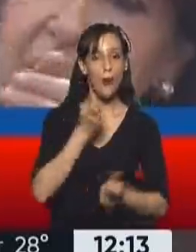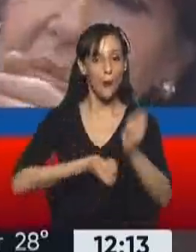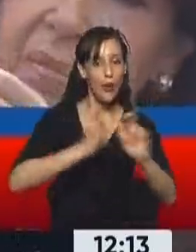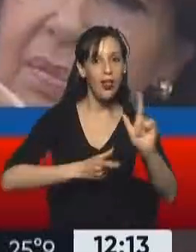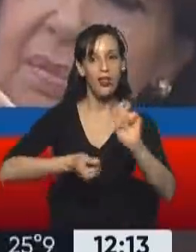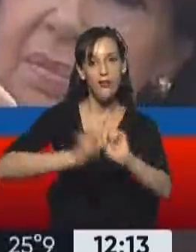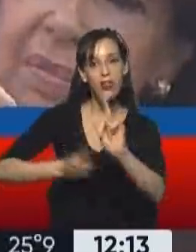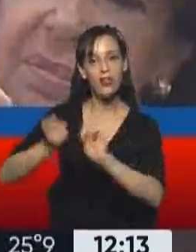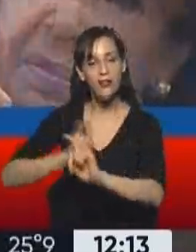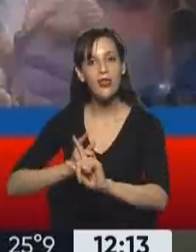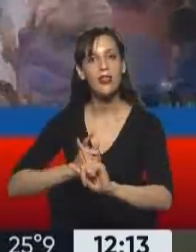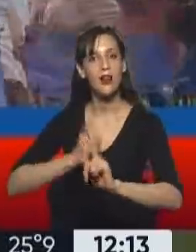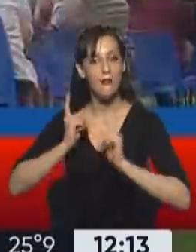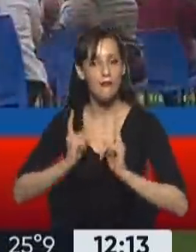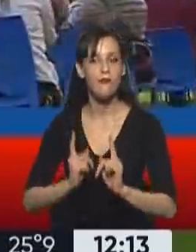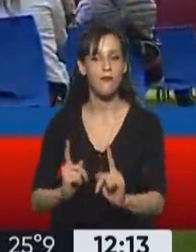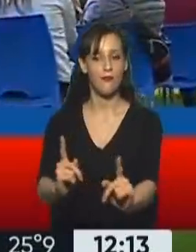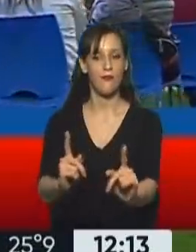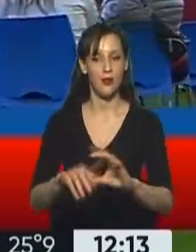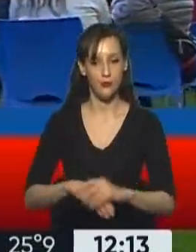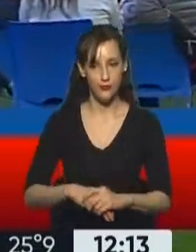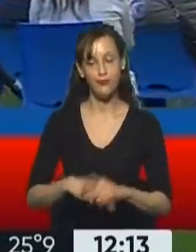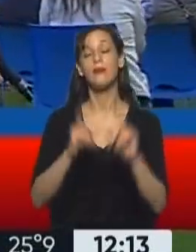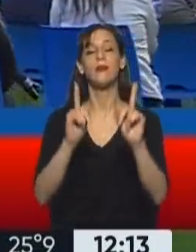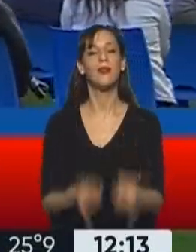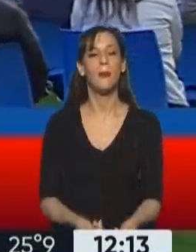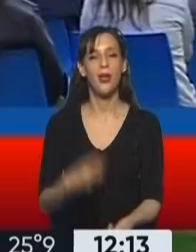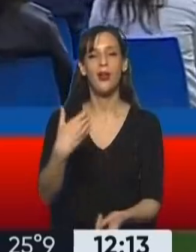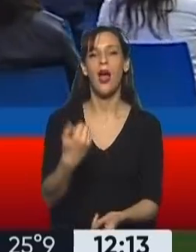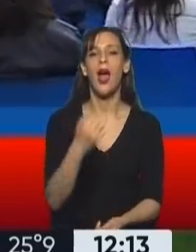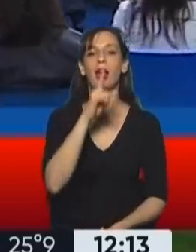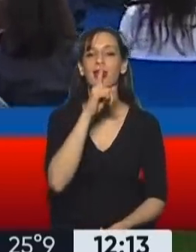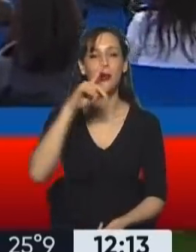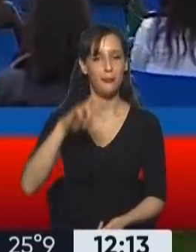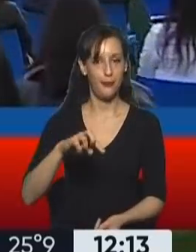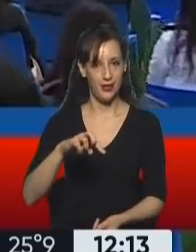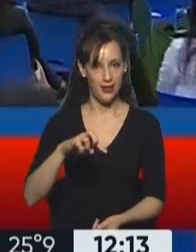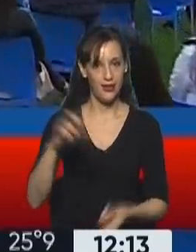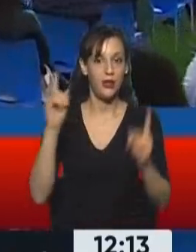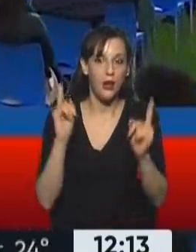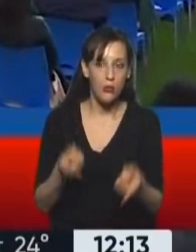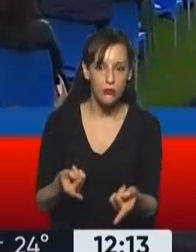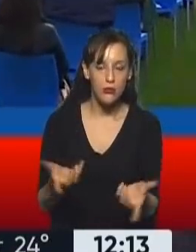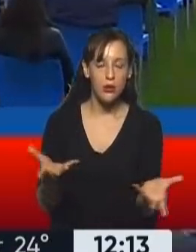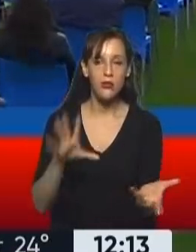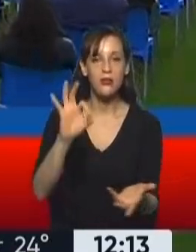abierto. Ni hablar las ATP, para evitar que se perdiera la